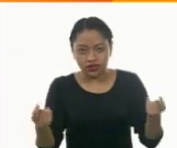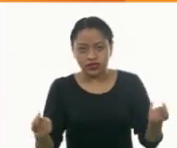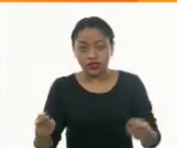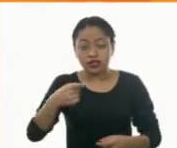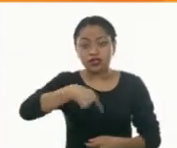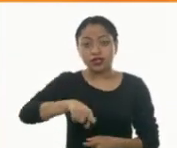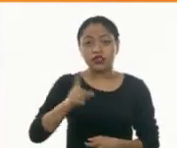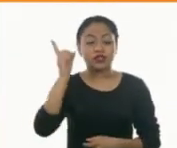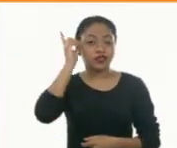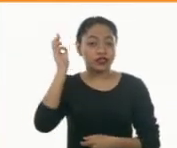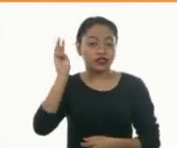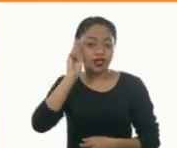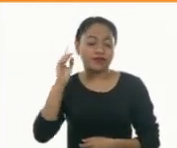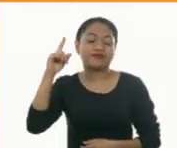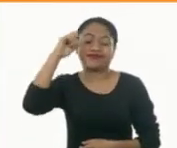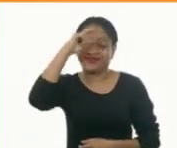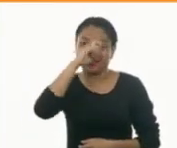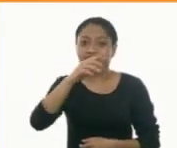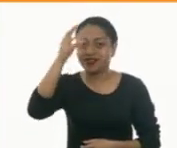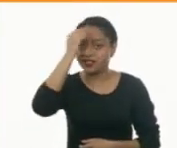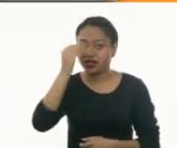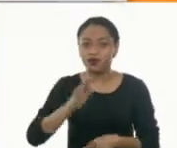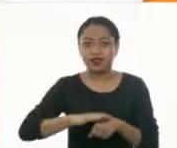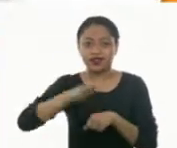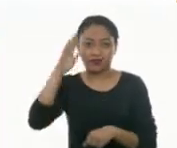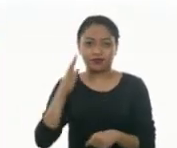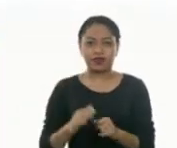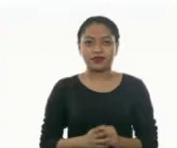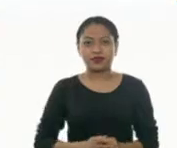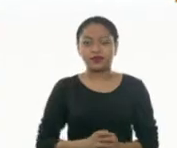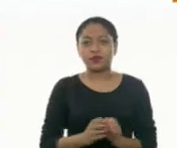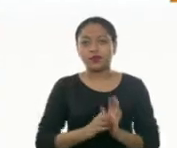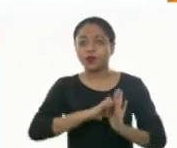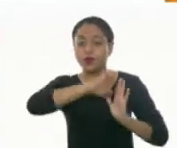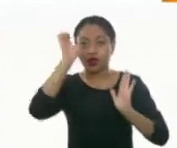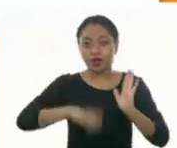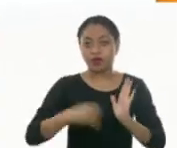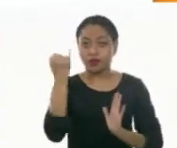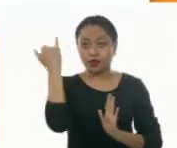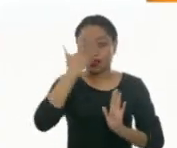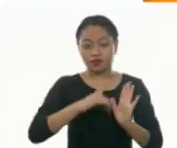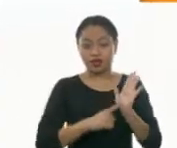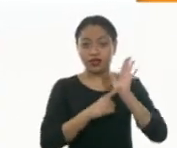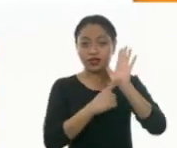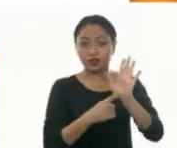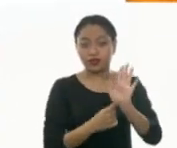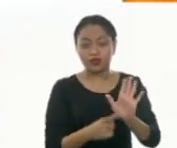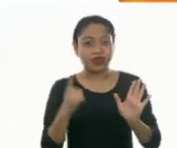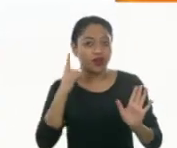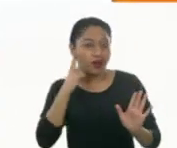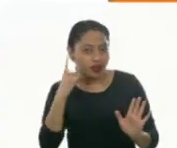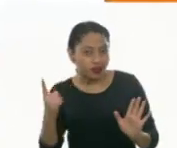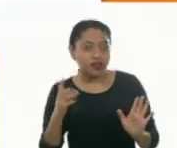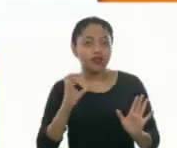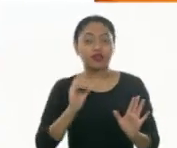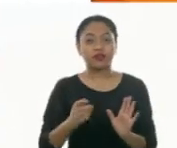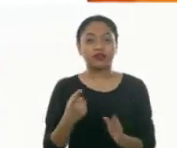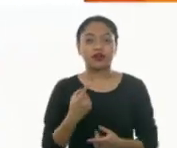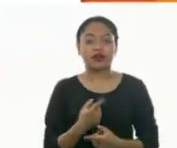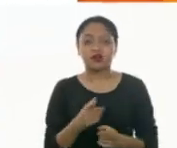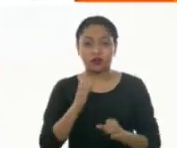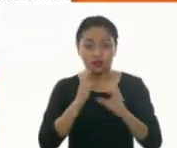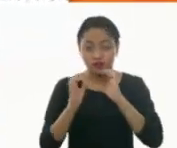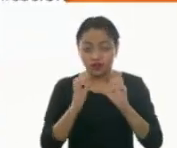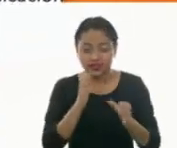tiene dificultades justamente en la simbolización, en la memoria visual, auditiva y en la comunicación.